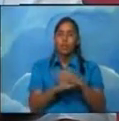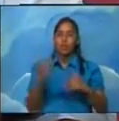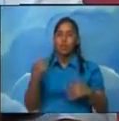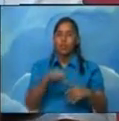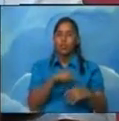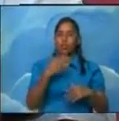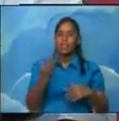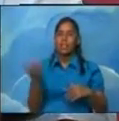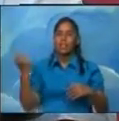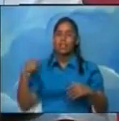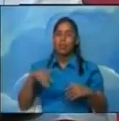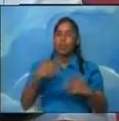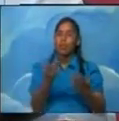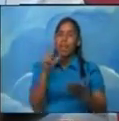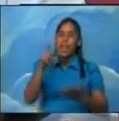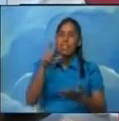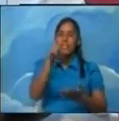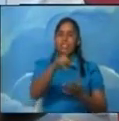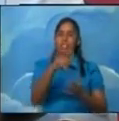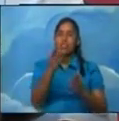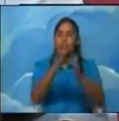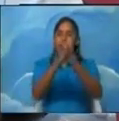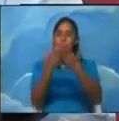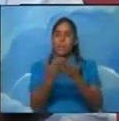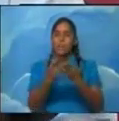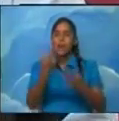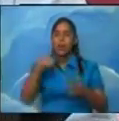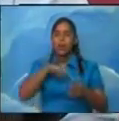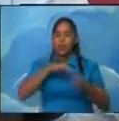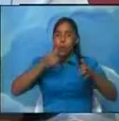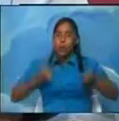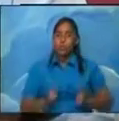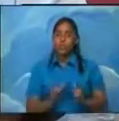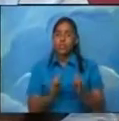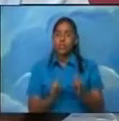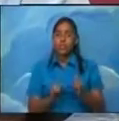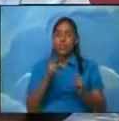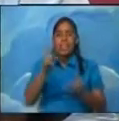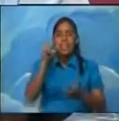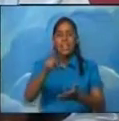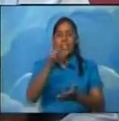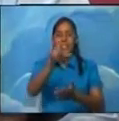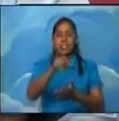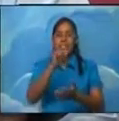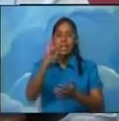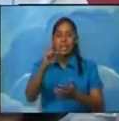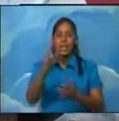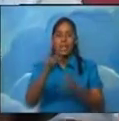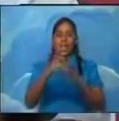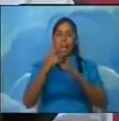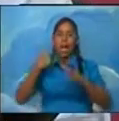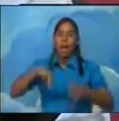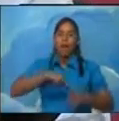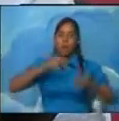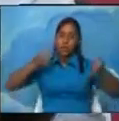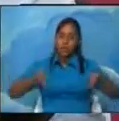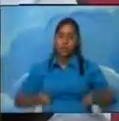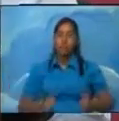tenemos que enseñarle la palabra a nuestros hijos. Dice así: y la enseñaréis a vuestros